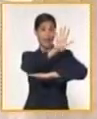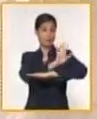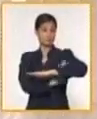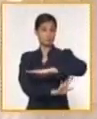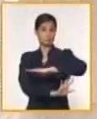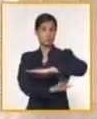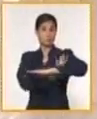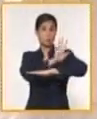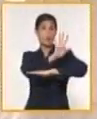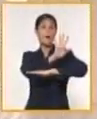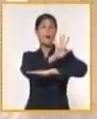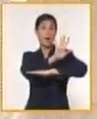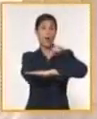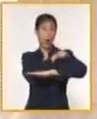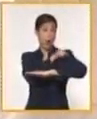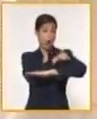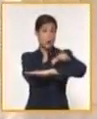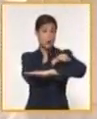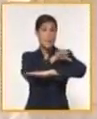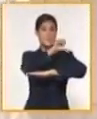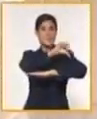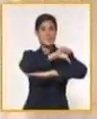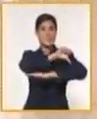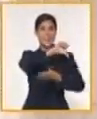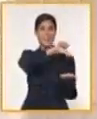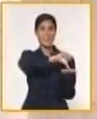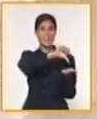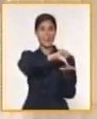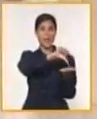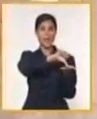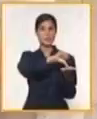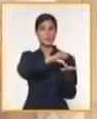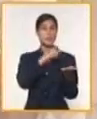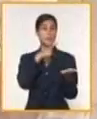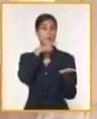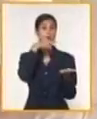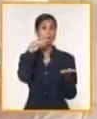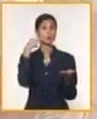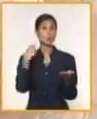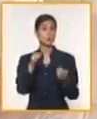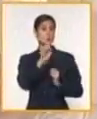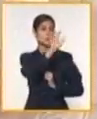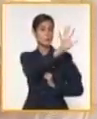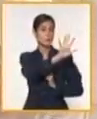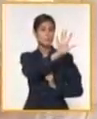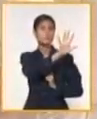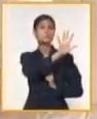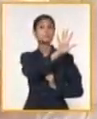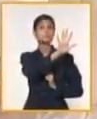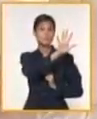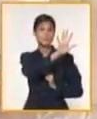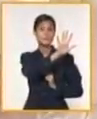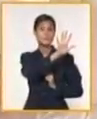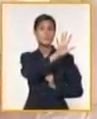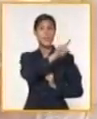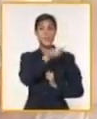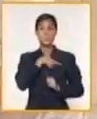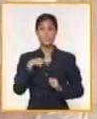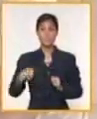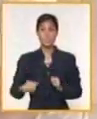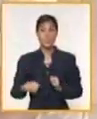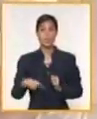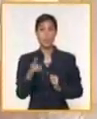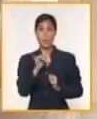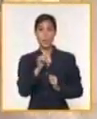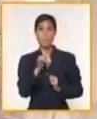que da después para Asia Central y para Asia Oriental. Es Rusia y es Europa. Es estratégico. Entonces, esto es lo primero que quiero decir.